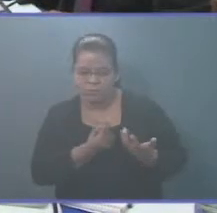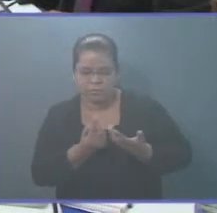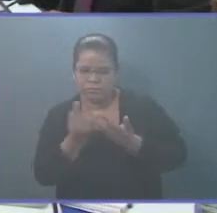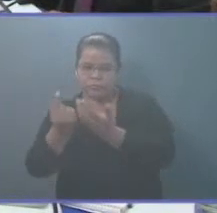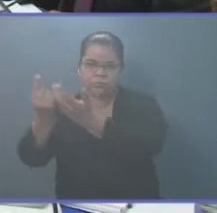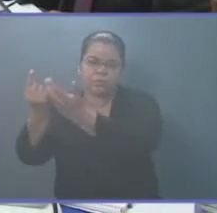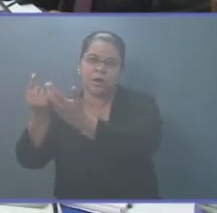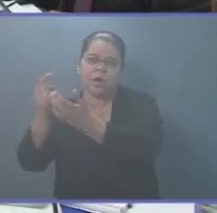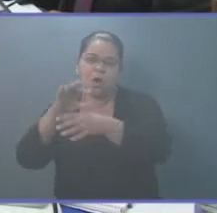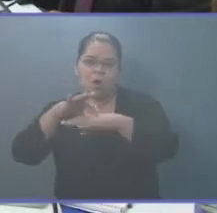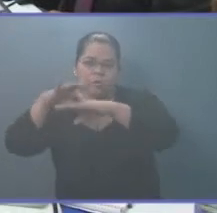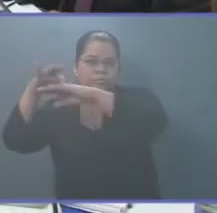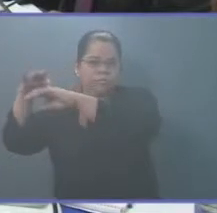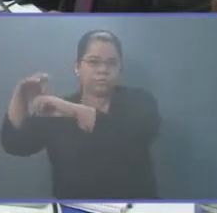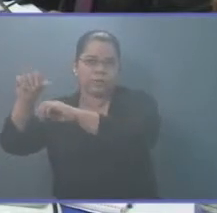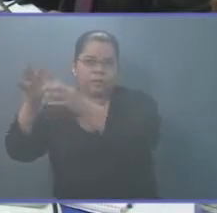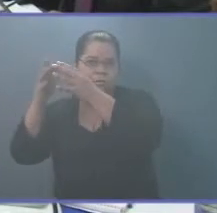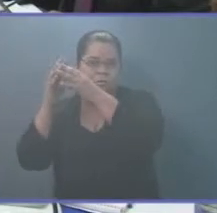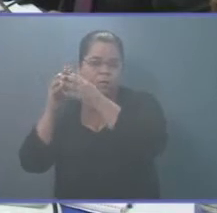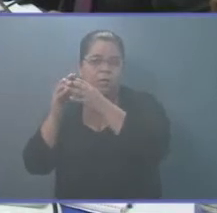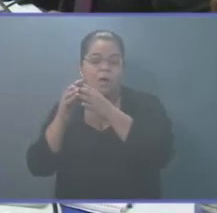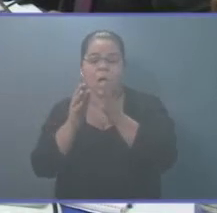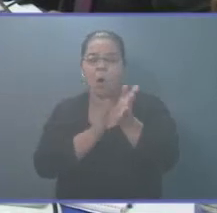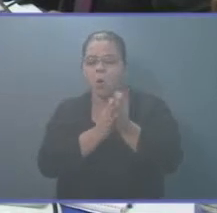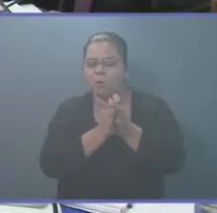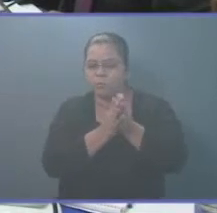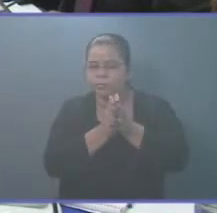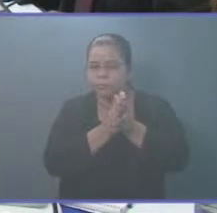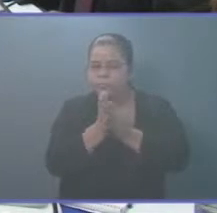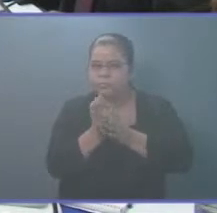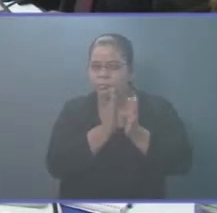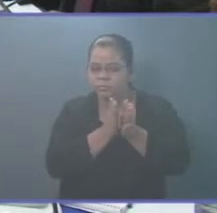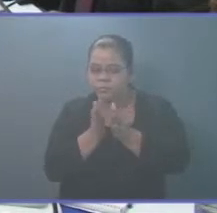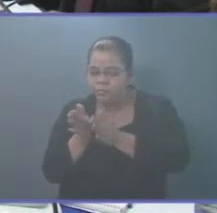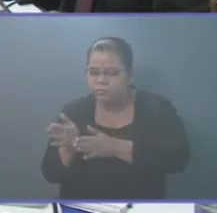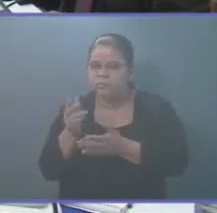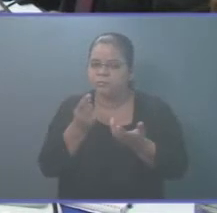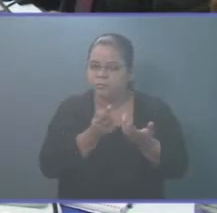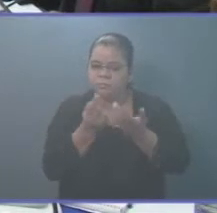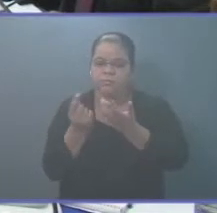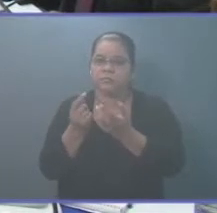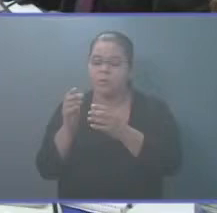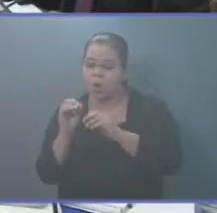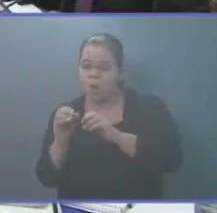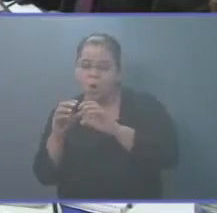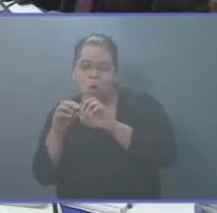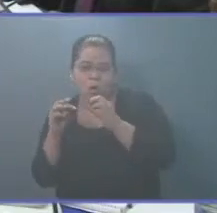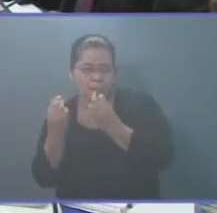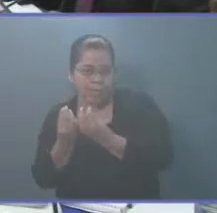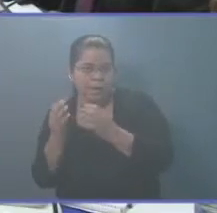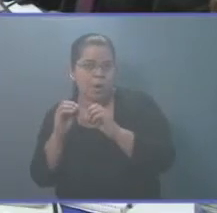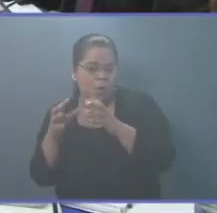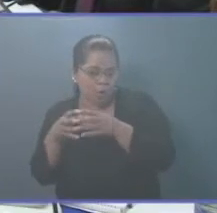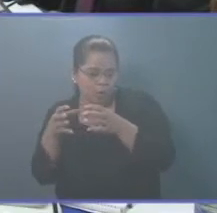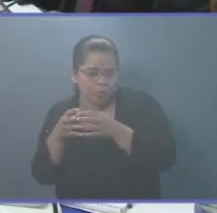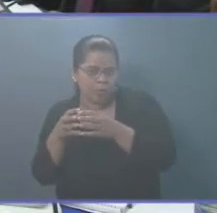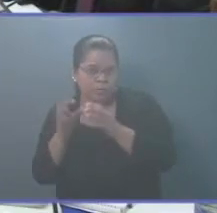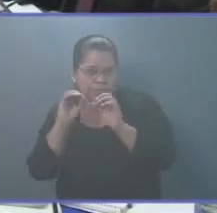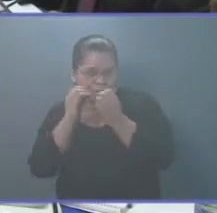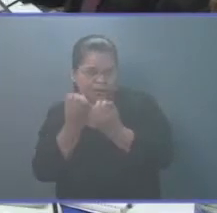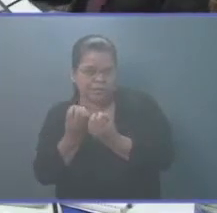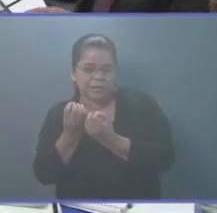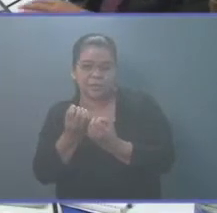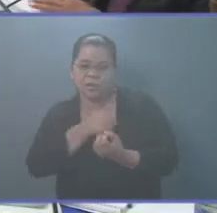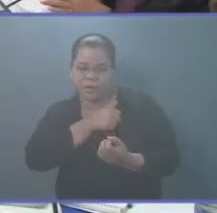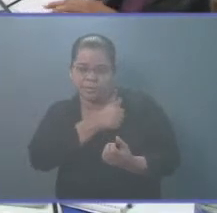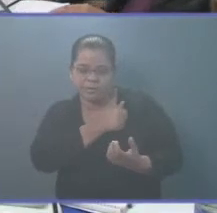personas, proposición y conspiración en el delito de tráfico ilegal de personas y agrupaciones ilícitas dedicadas al tráfico